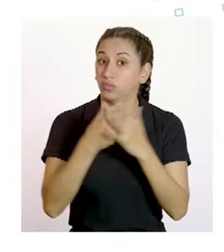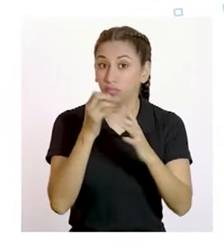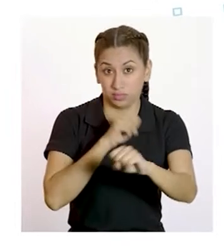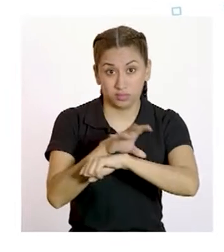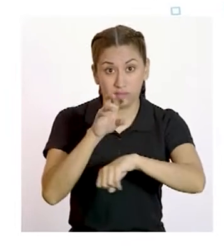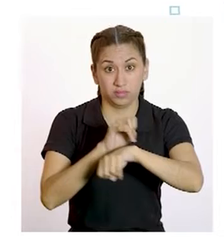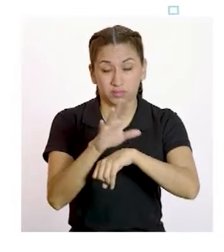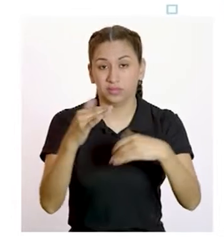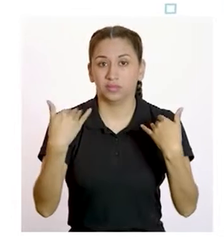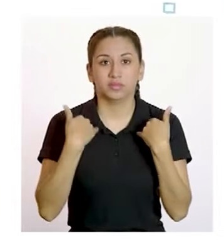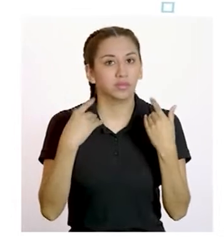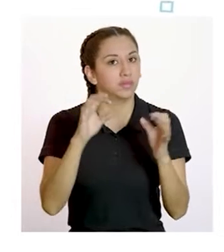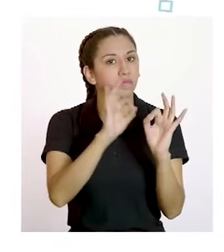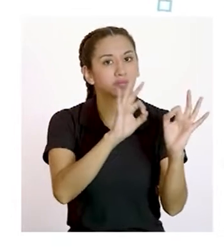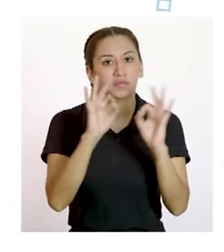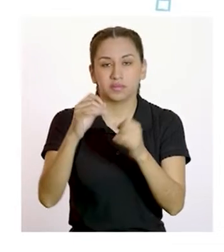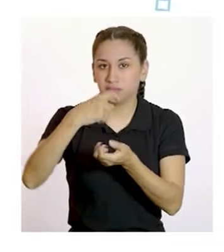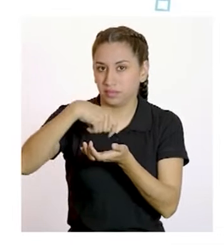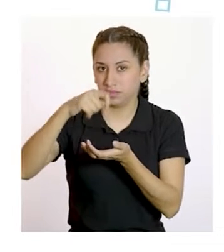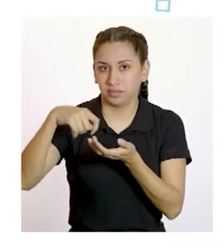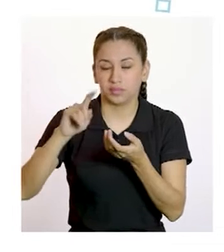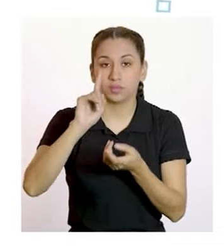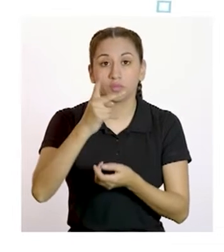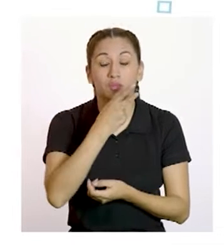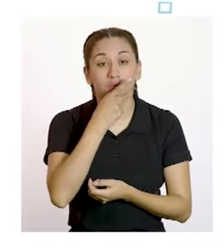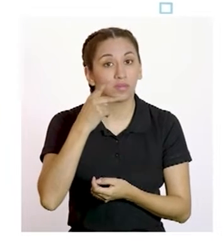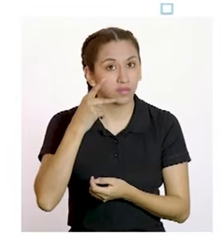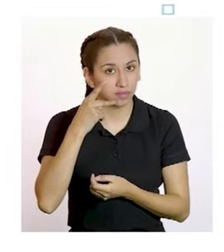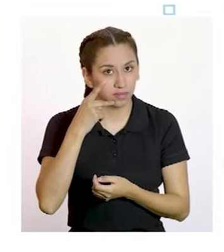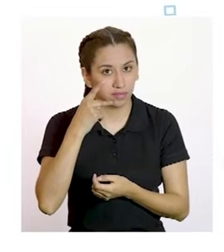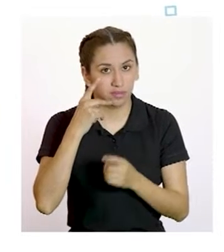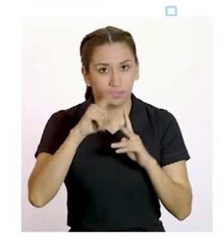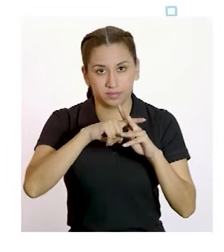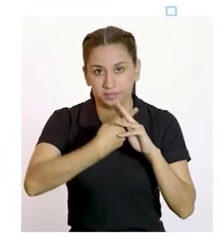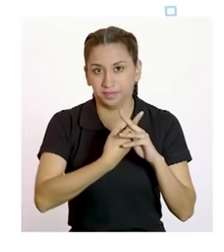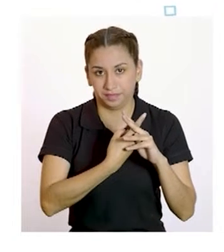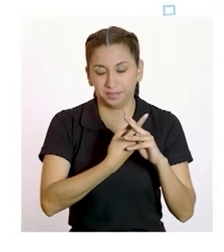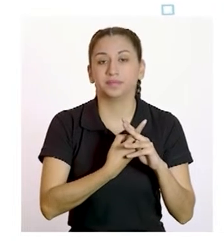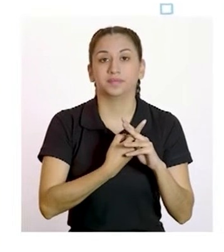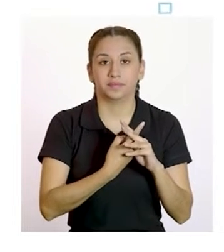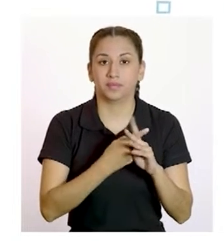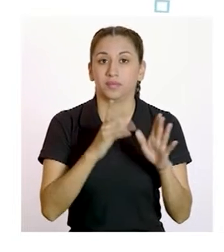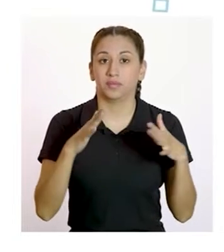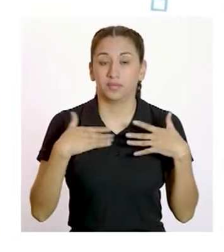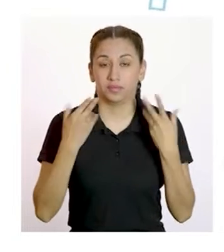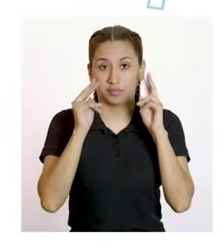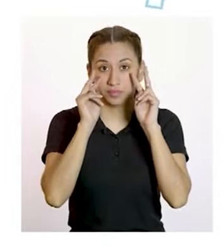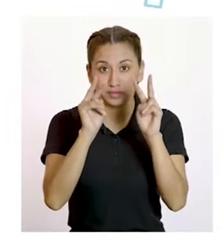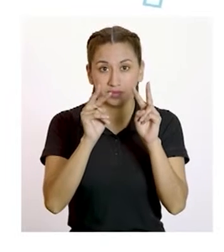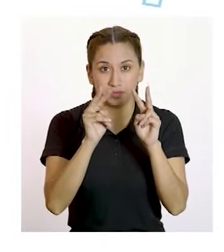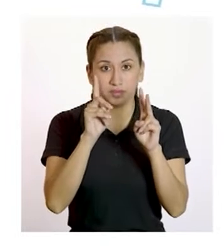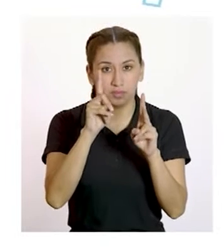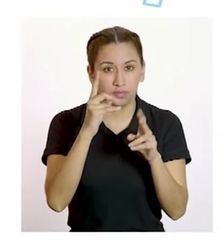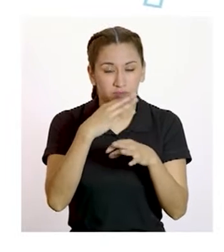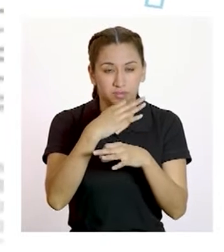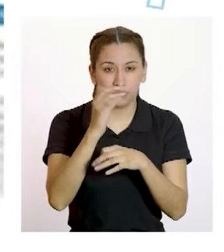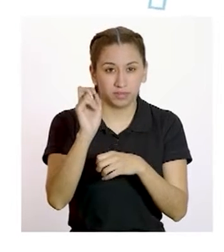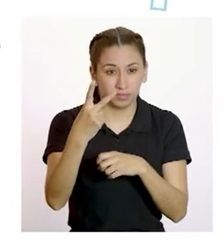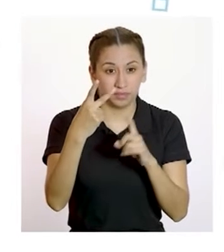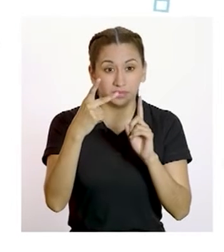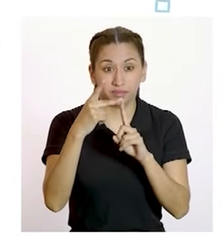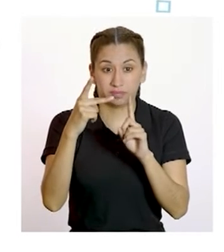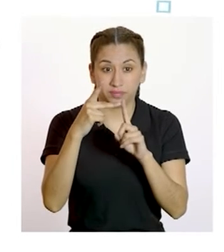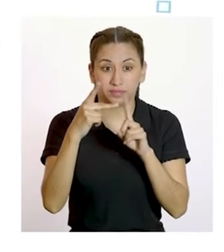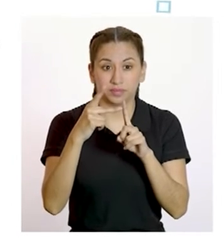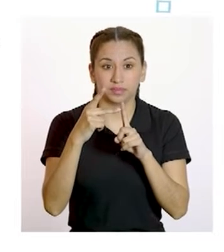las recomendaciones están escritas de la misma forma, con un verbo imperativo. se puede ver con mayor claridad